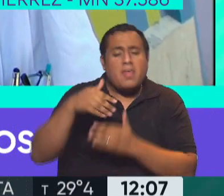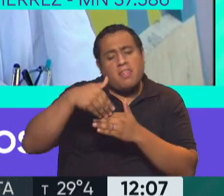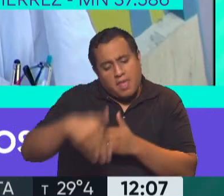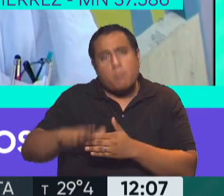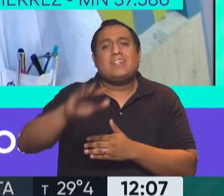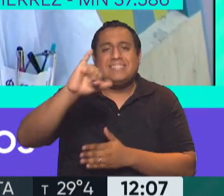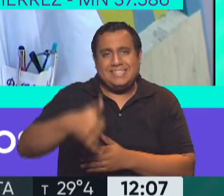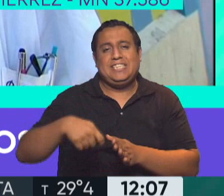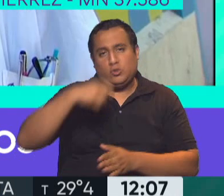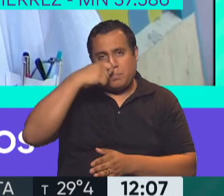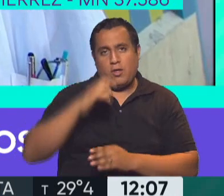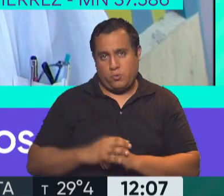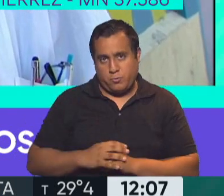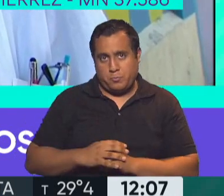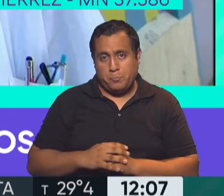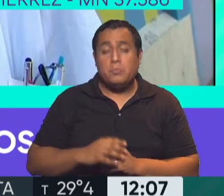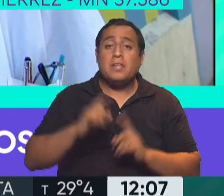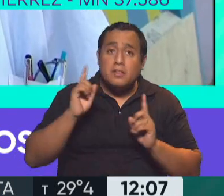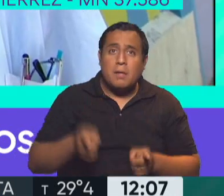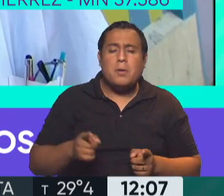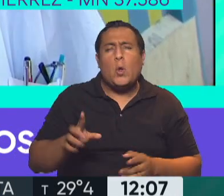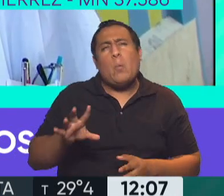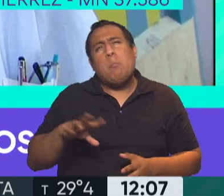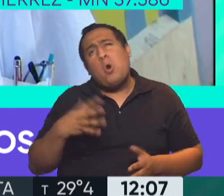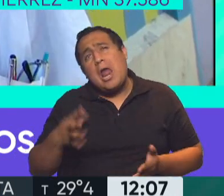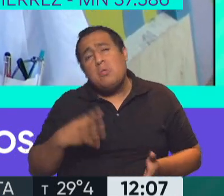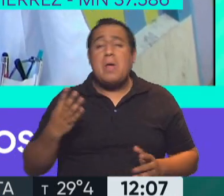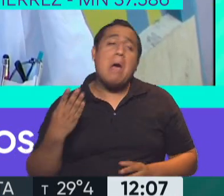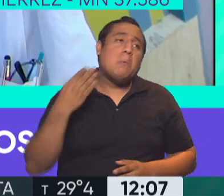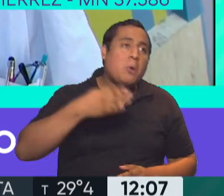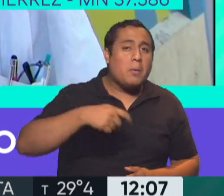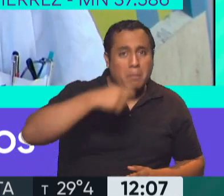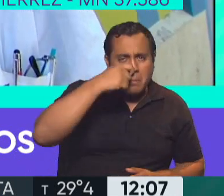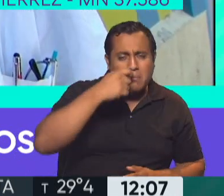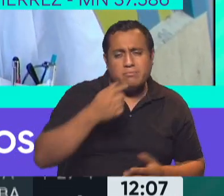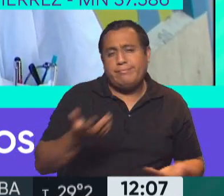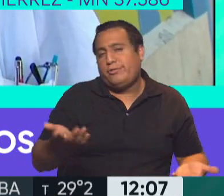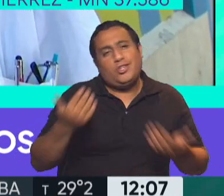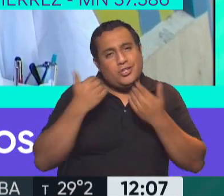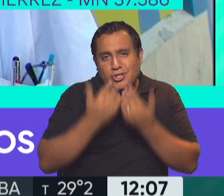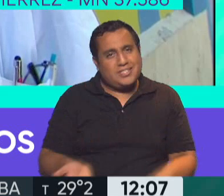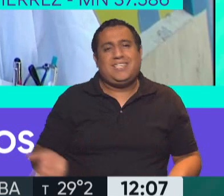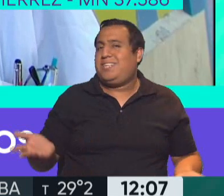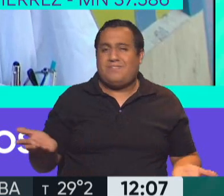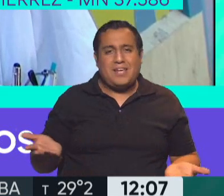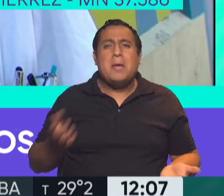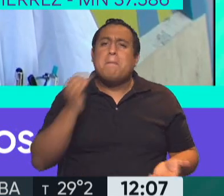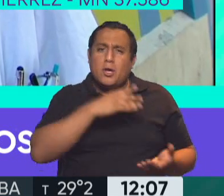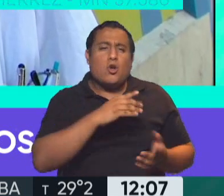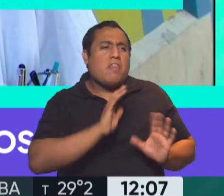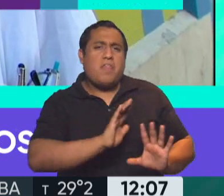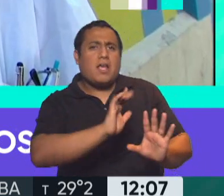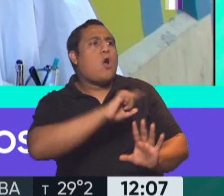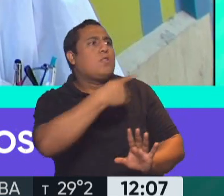testeamos. Y lo otro que el testearse por la duda tampoco sirve. Así que dejemos que se utilicen las unidades